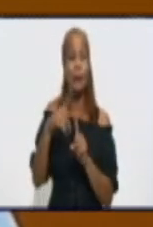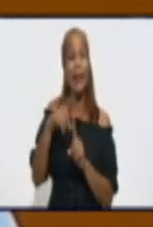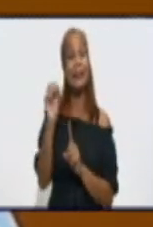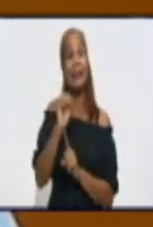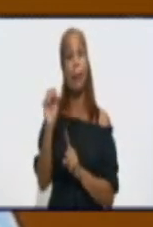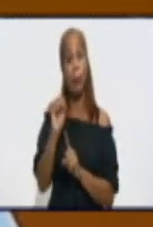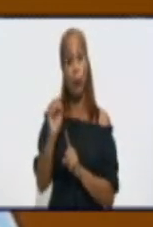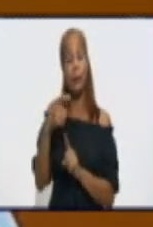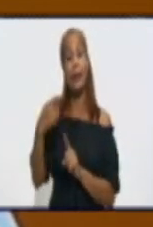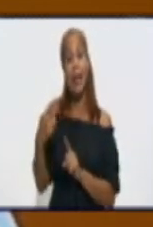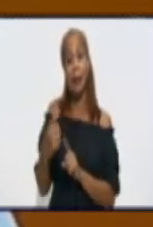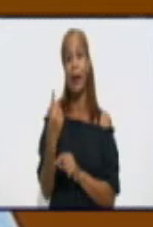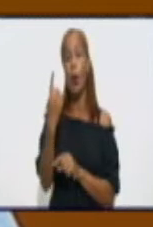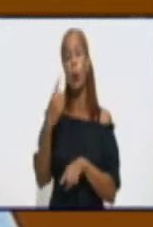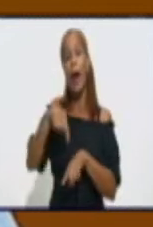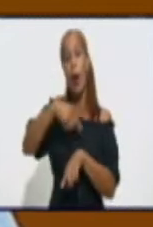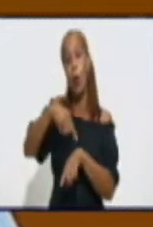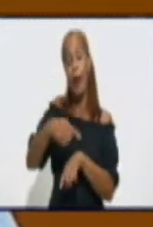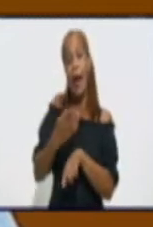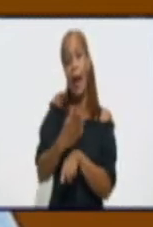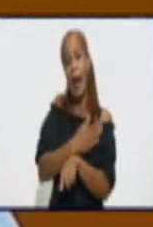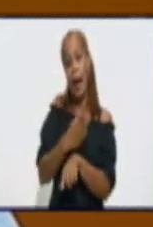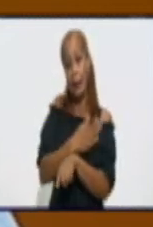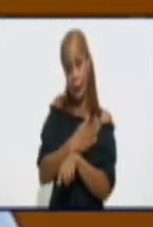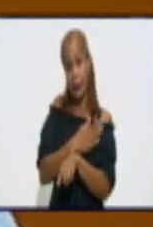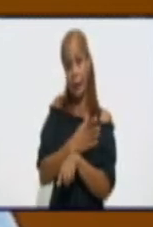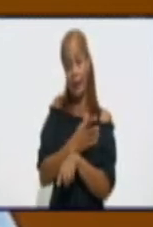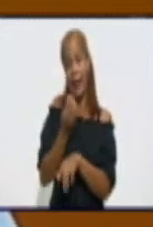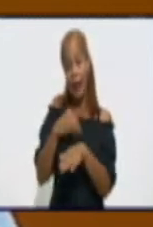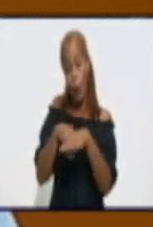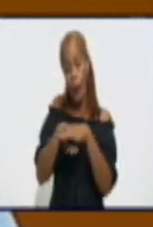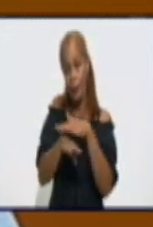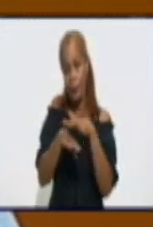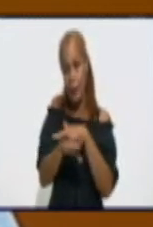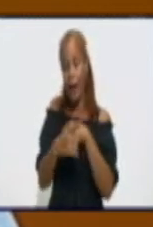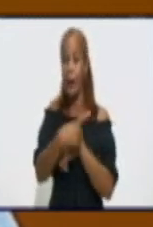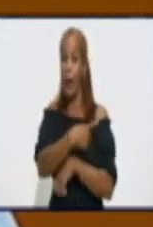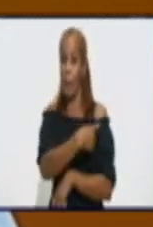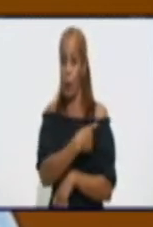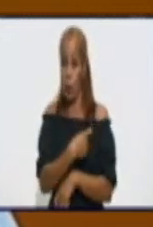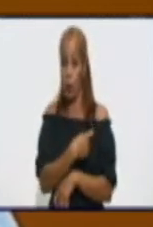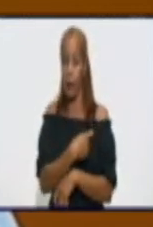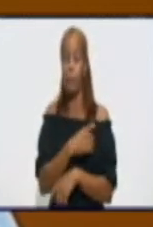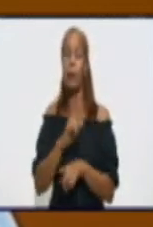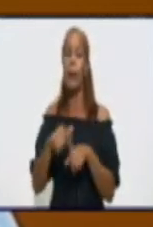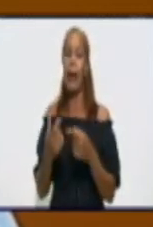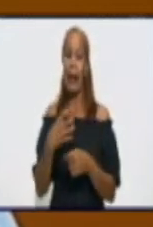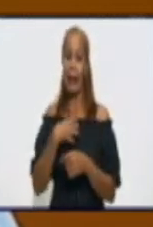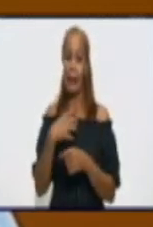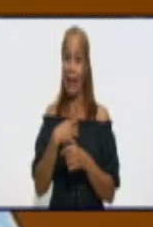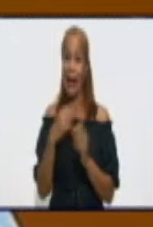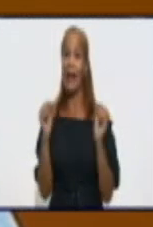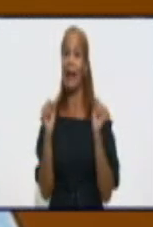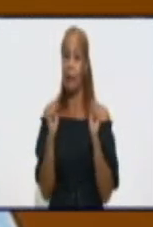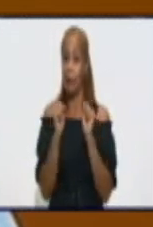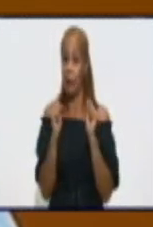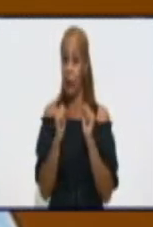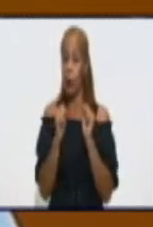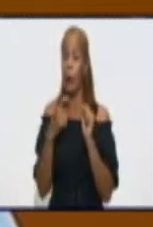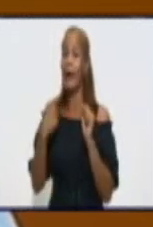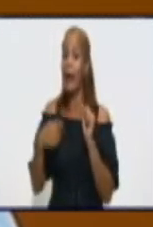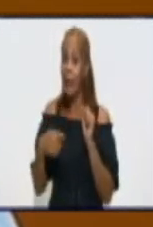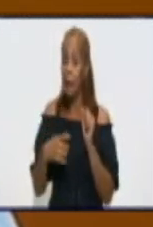poder colocar la vacuna dentro del vehículo con el termoquín encendido para que alcance la temperatura establecida que